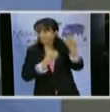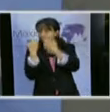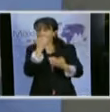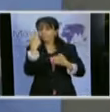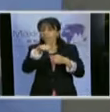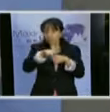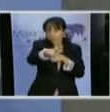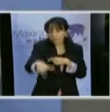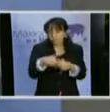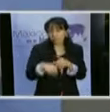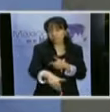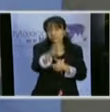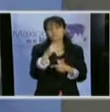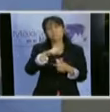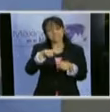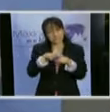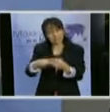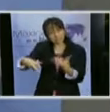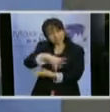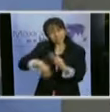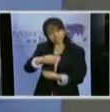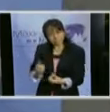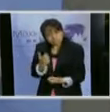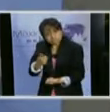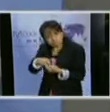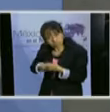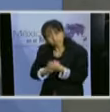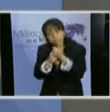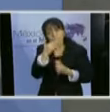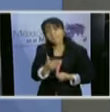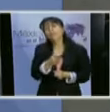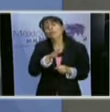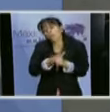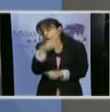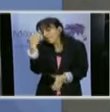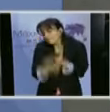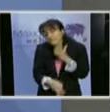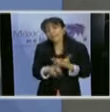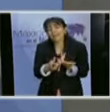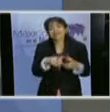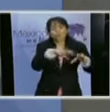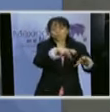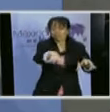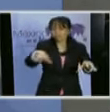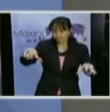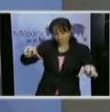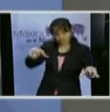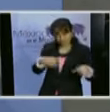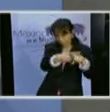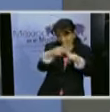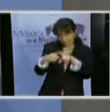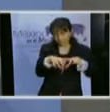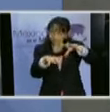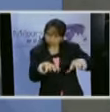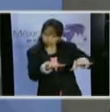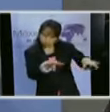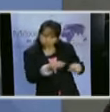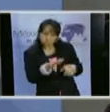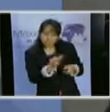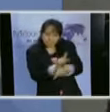desarrollo sustentable es el tema de considerar todas las dimensiones, la social, la económica, la ambiental, en esta nueva